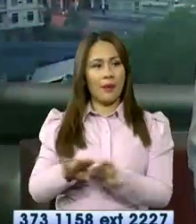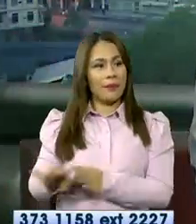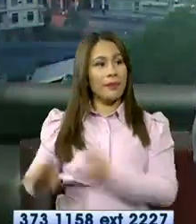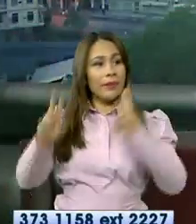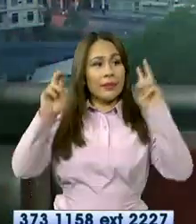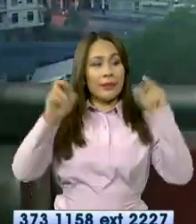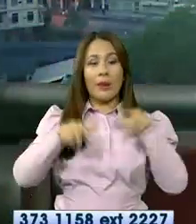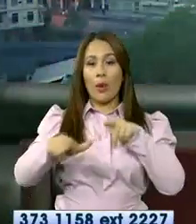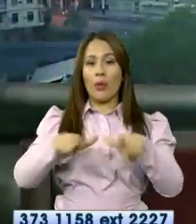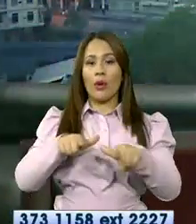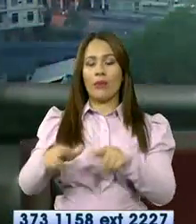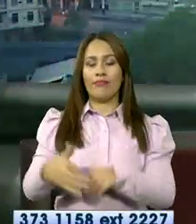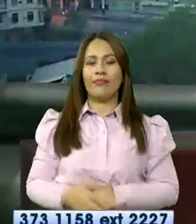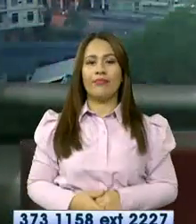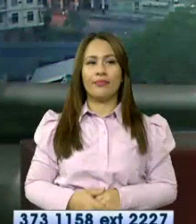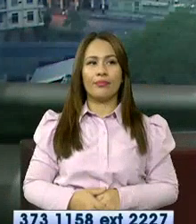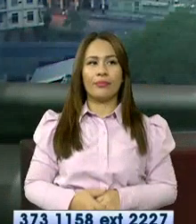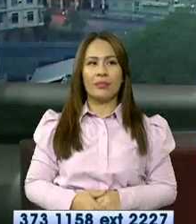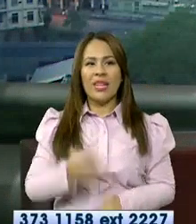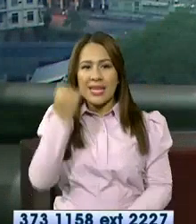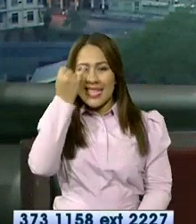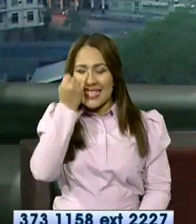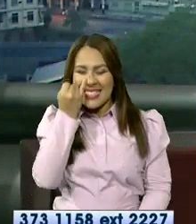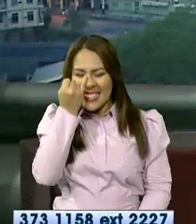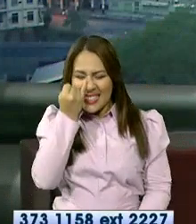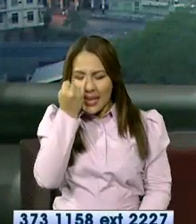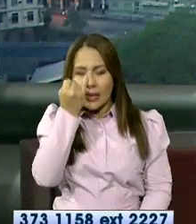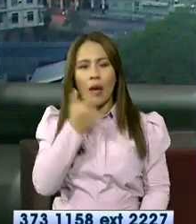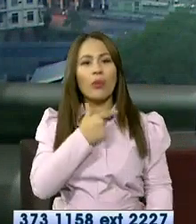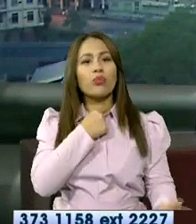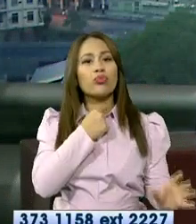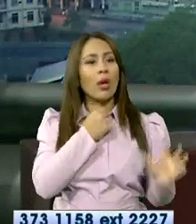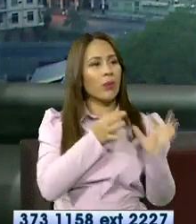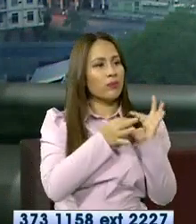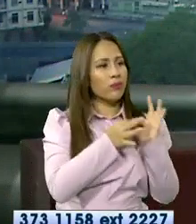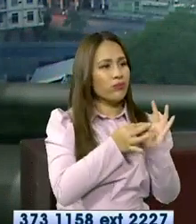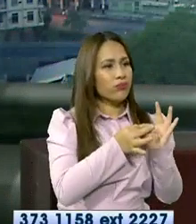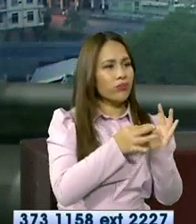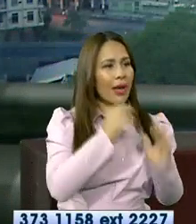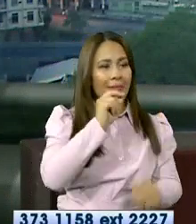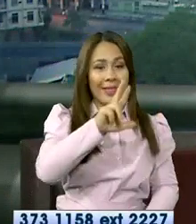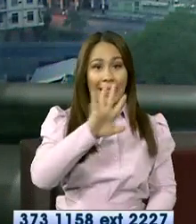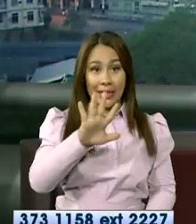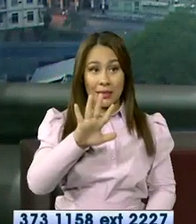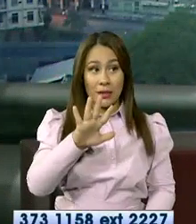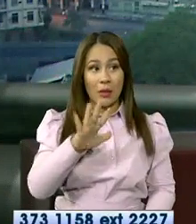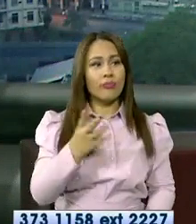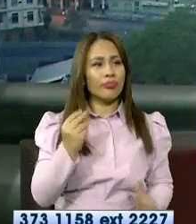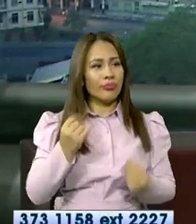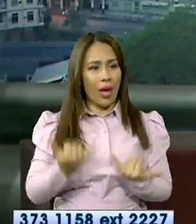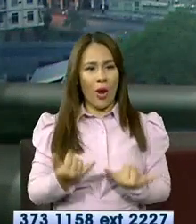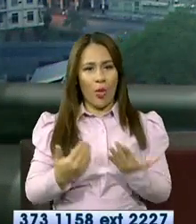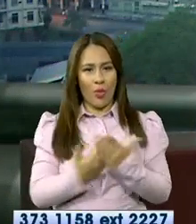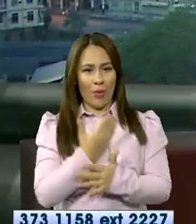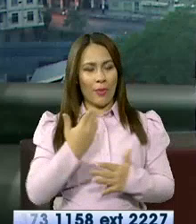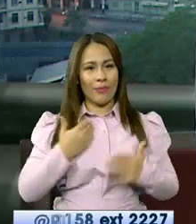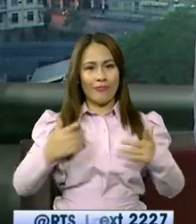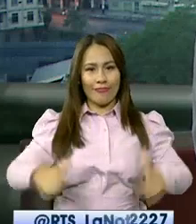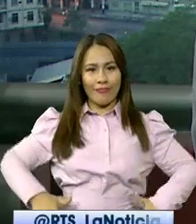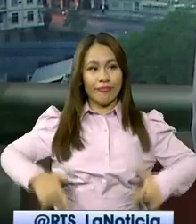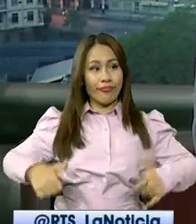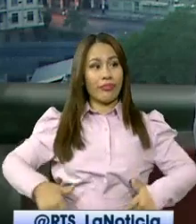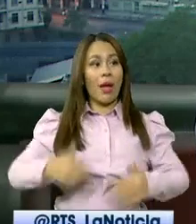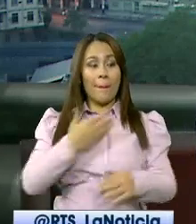que sectores sociales e indígenas afines al régimen entregaron el bastón de mando al nuevo presidente de la